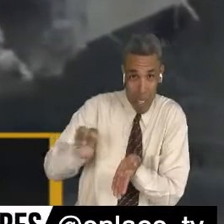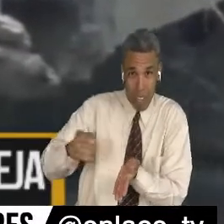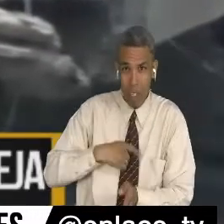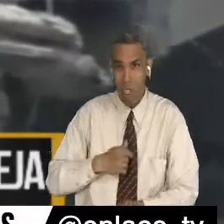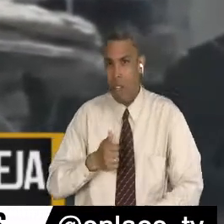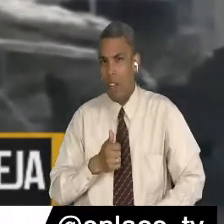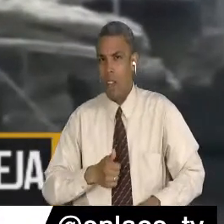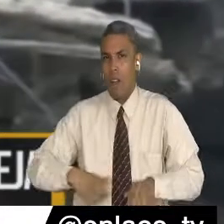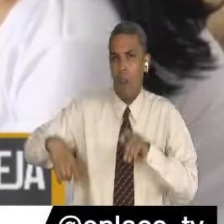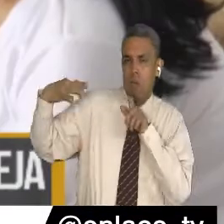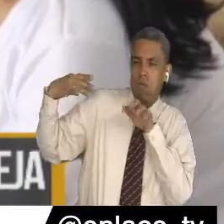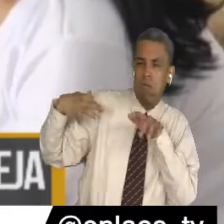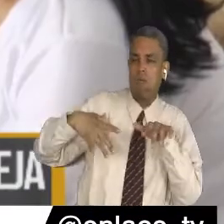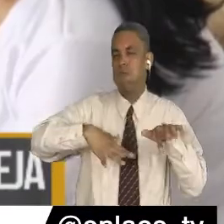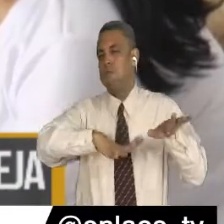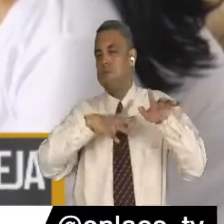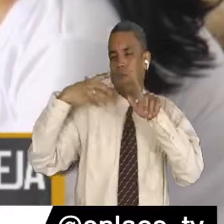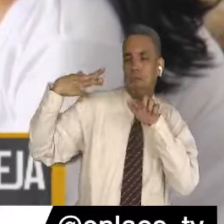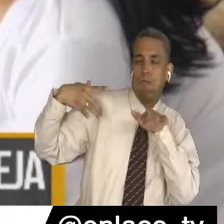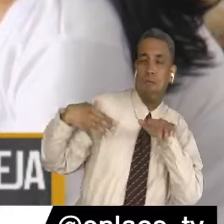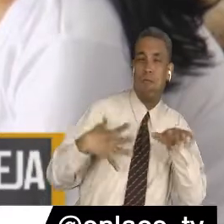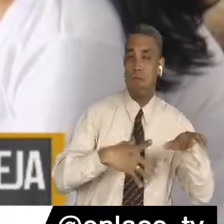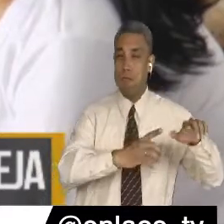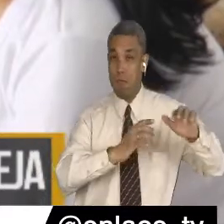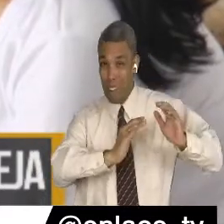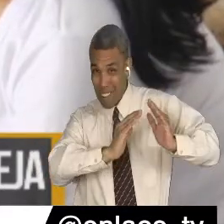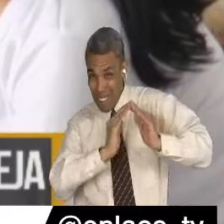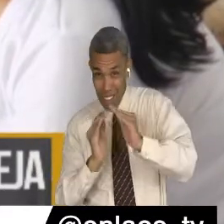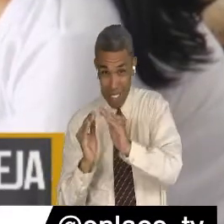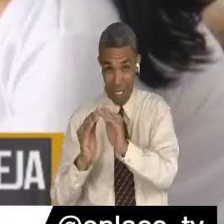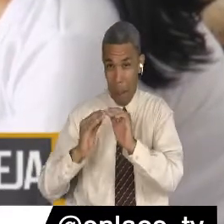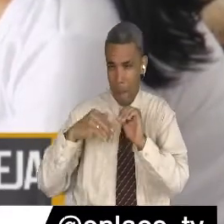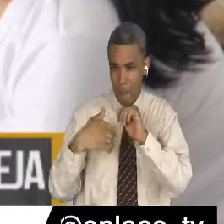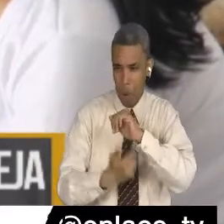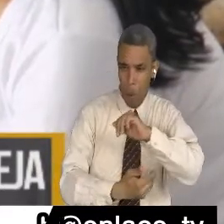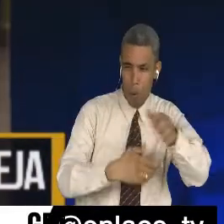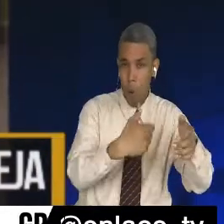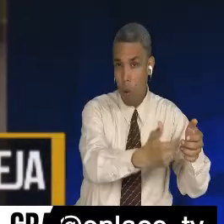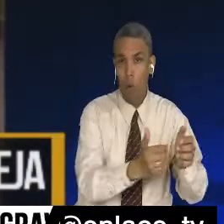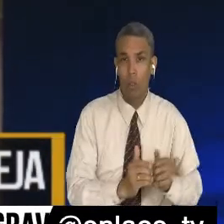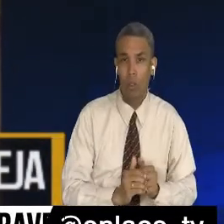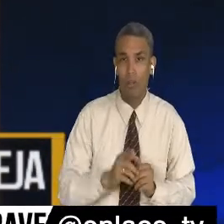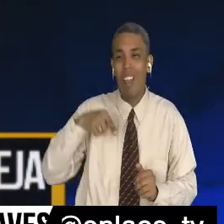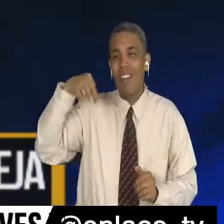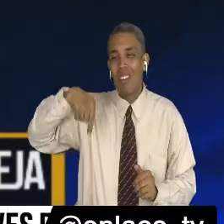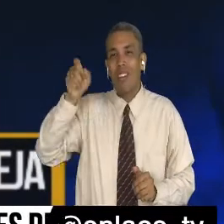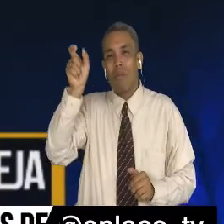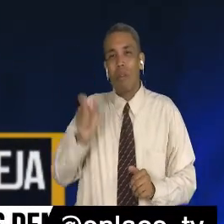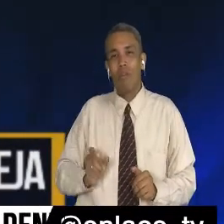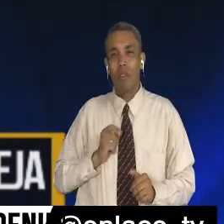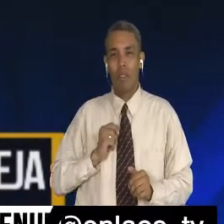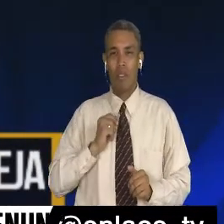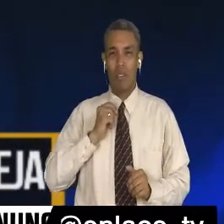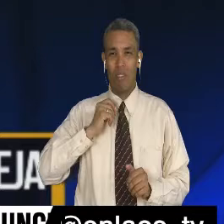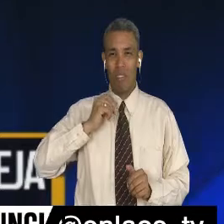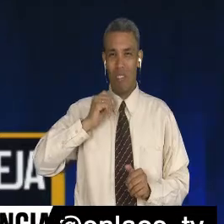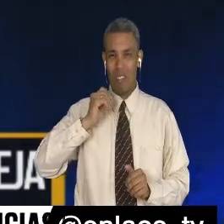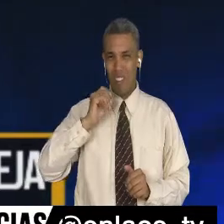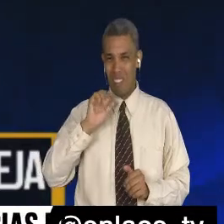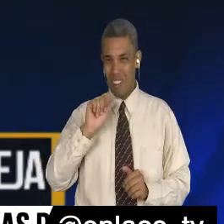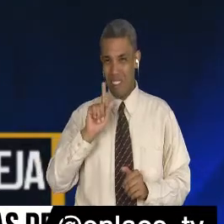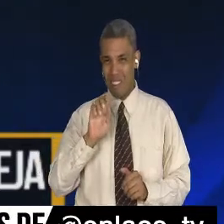familia que vive en esta ciudad. Juan Carlos Salazar Hernández tiene desaparecidos a sus tres sobrinos de 19, 13 y 5 años y a su cuñado